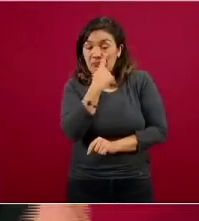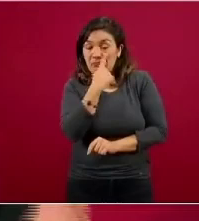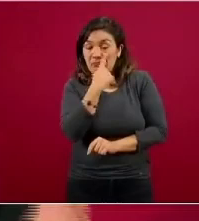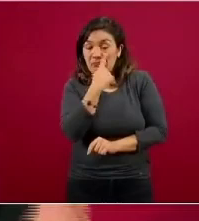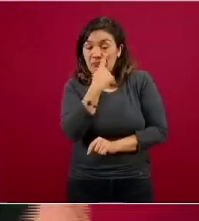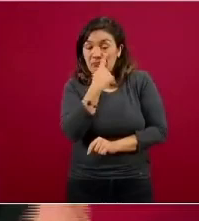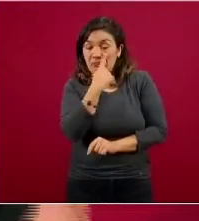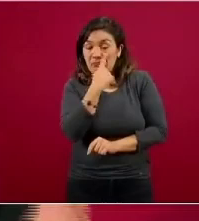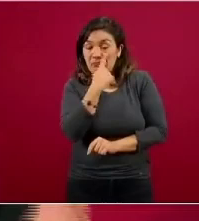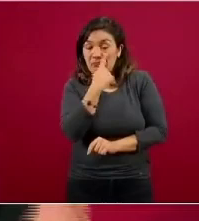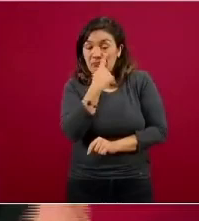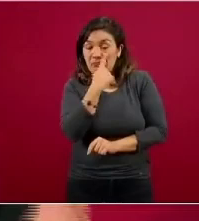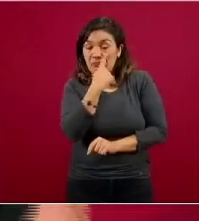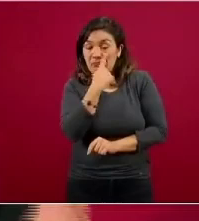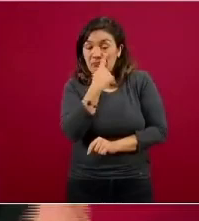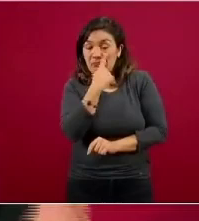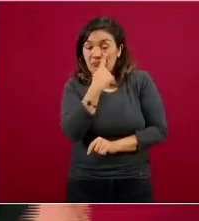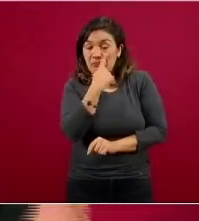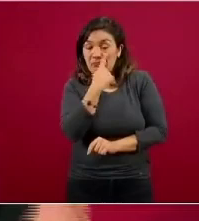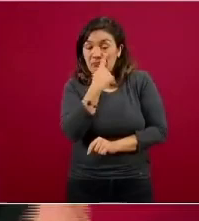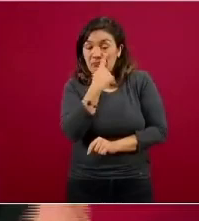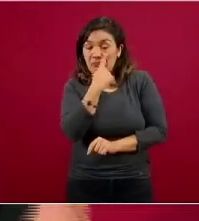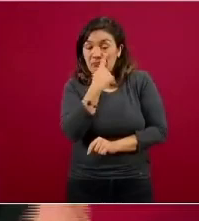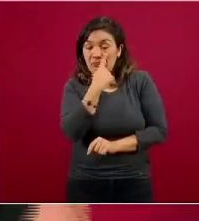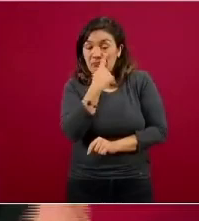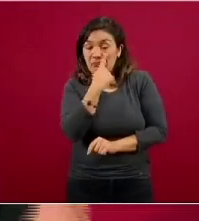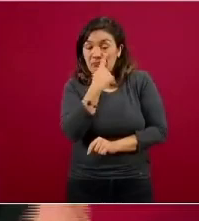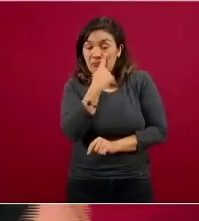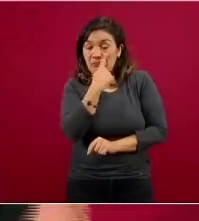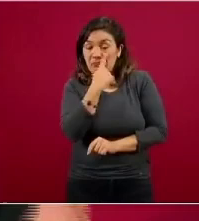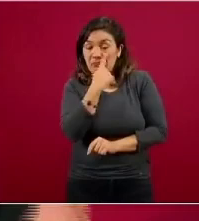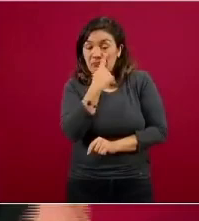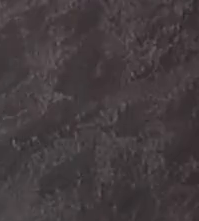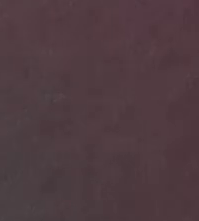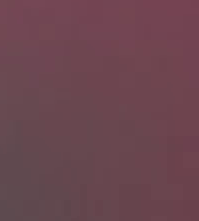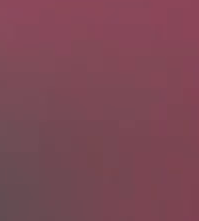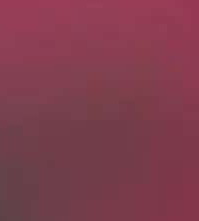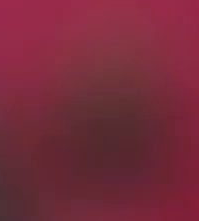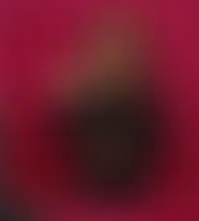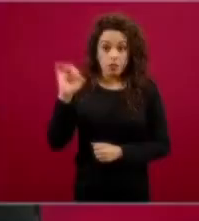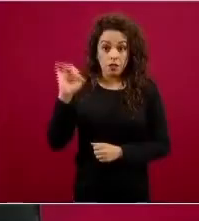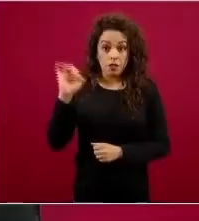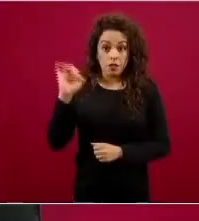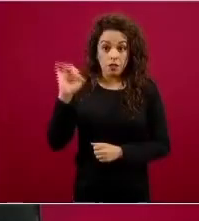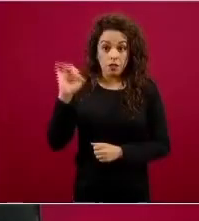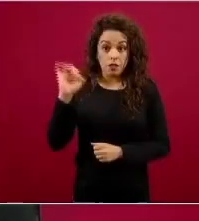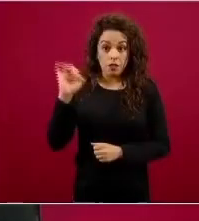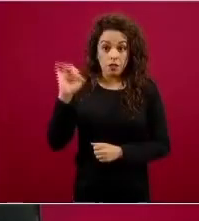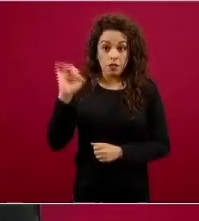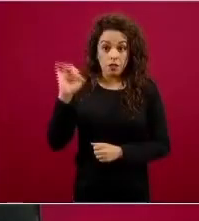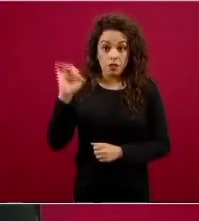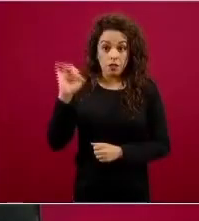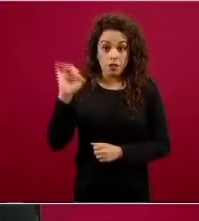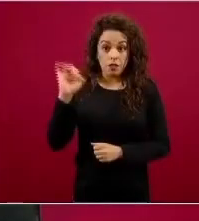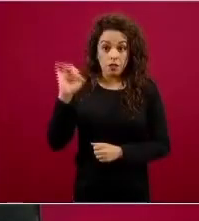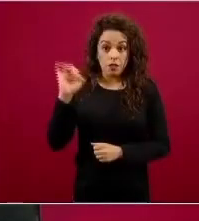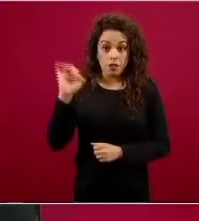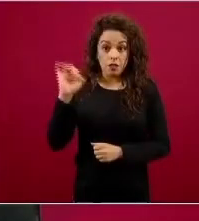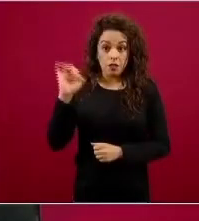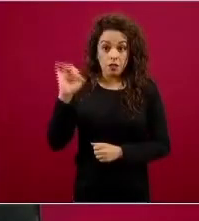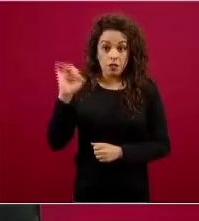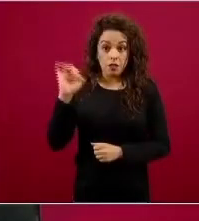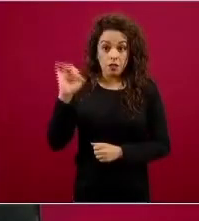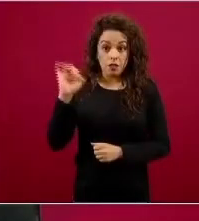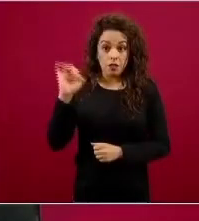salud mexicano. Ahora, hablando de fórmulas mágicas, voy a ver si estos ilustrados exsecretarios lo